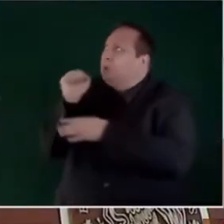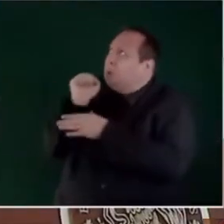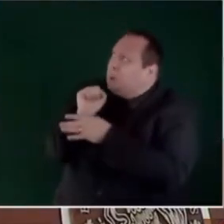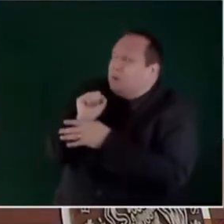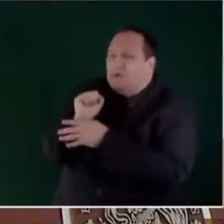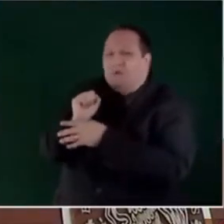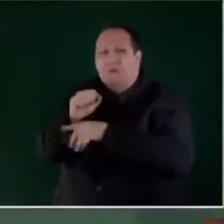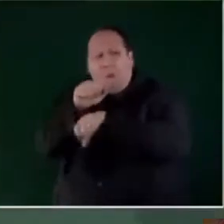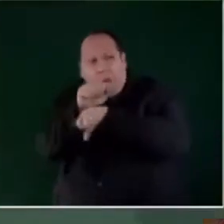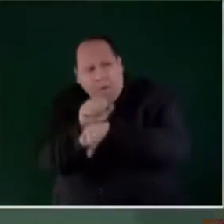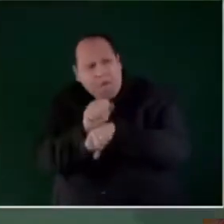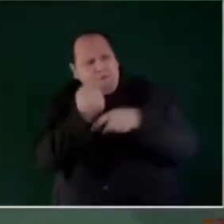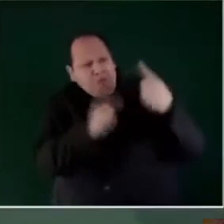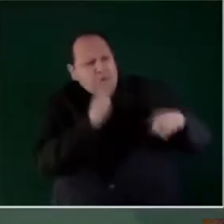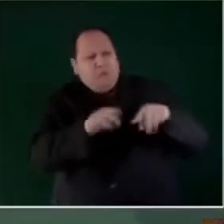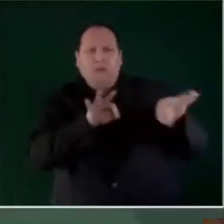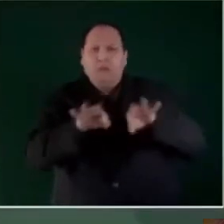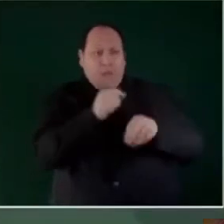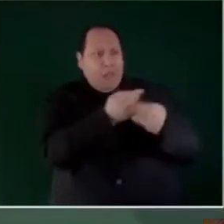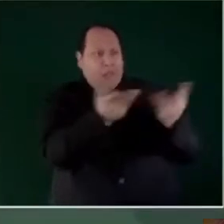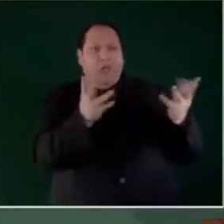estaban esclavizados.